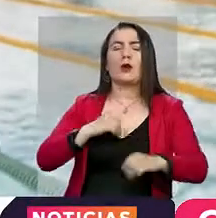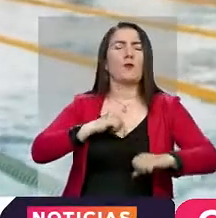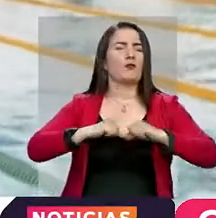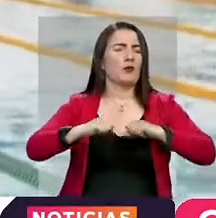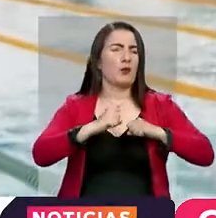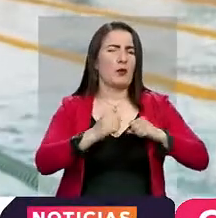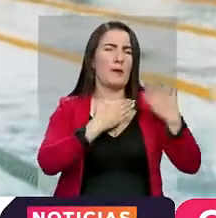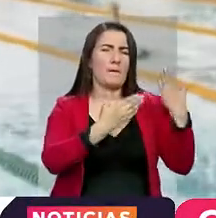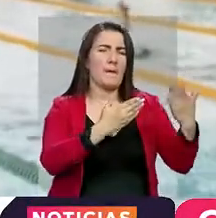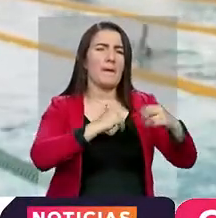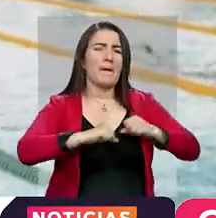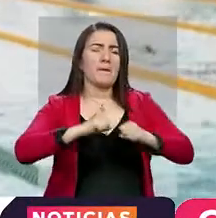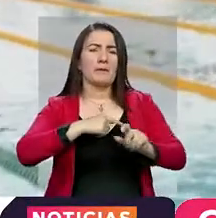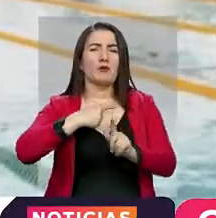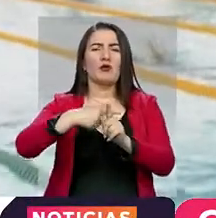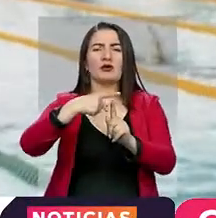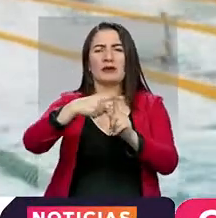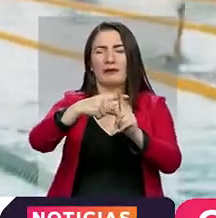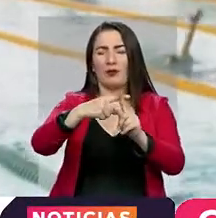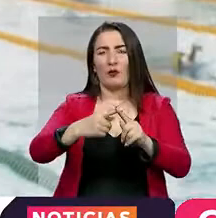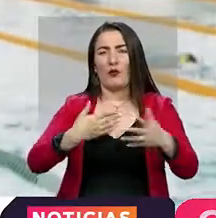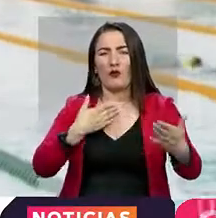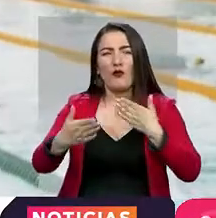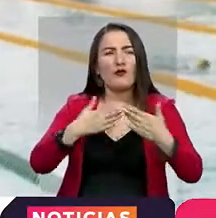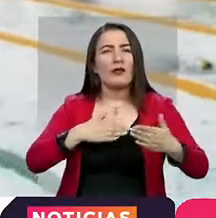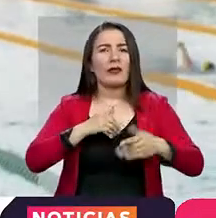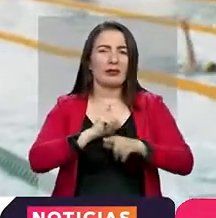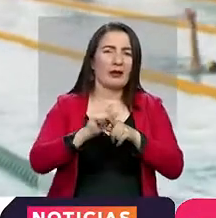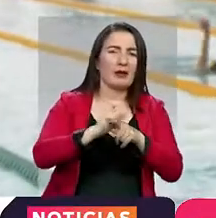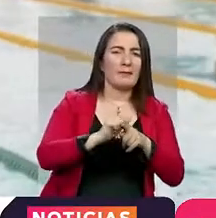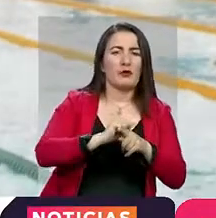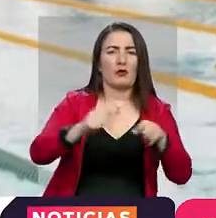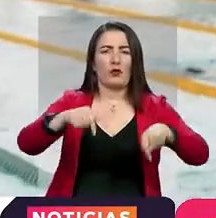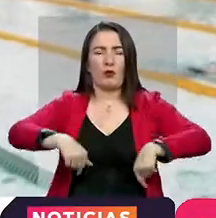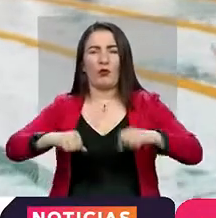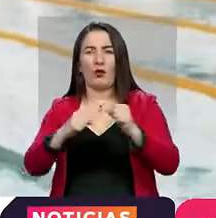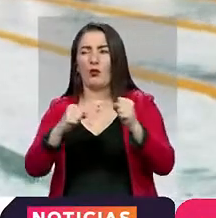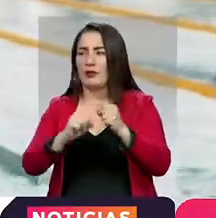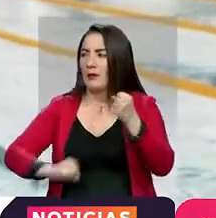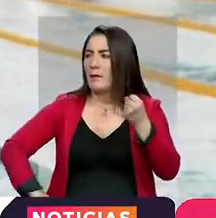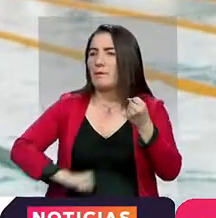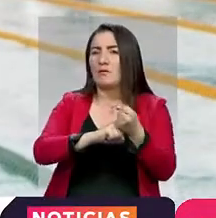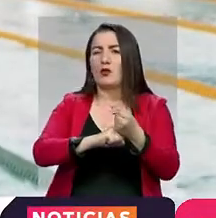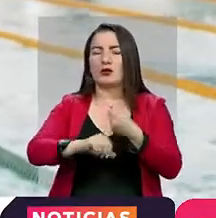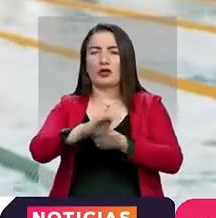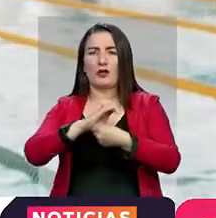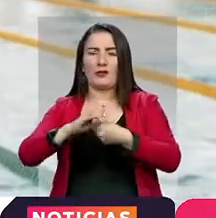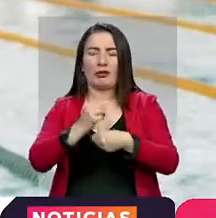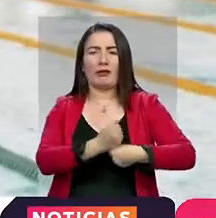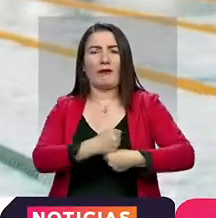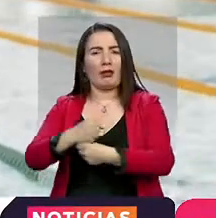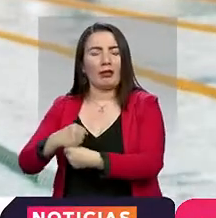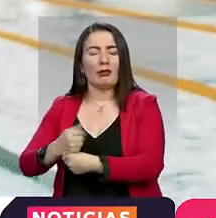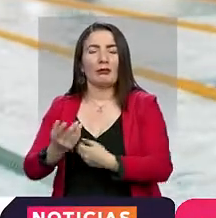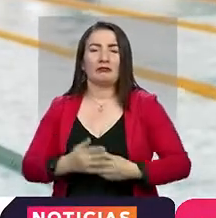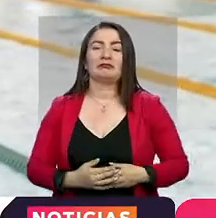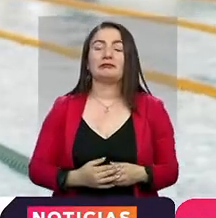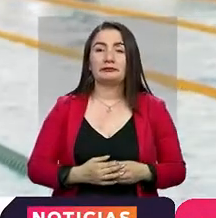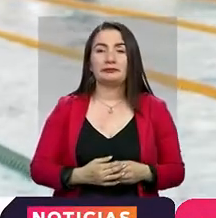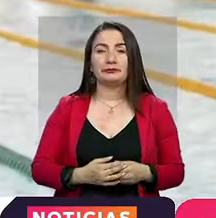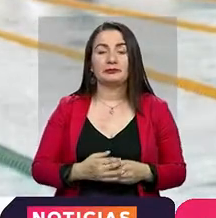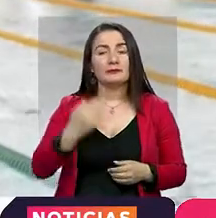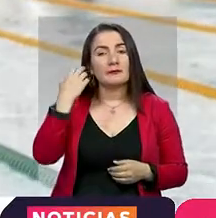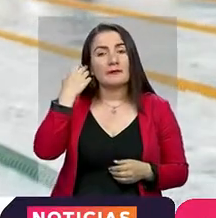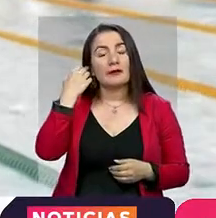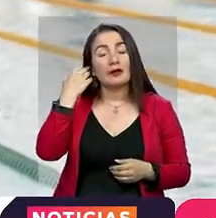confiados con el trabajo que se ha venido haciendo en entrenamiento aquí en Bogotá, con el apoyo de nuestra ciudad, del IDRD,